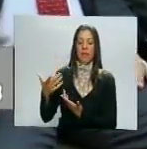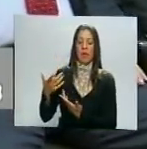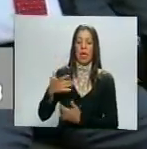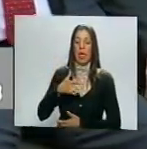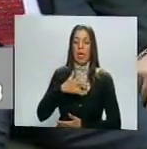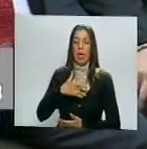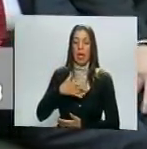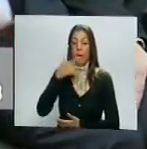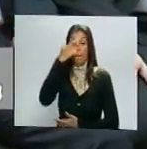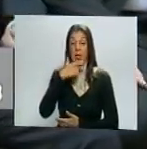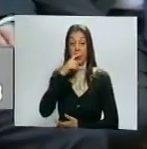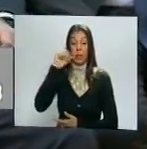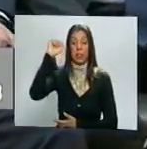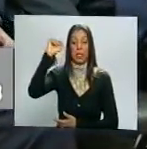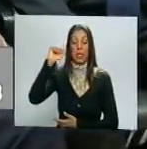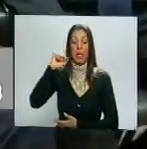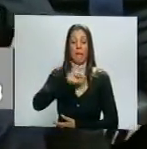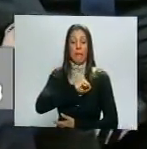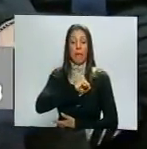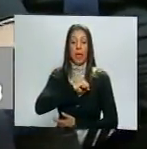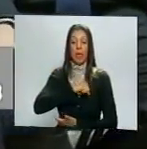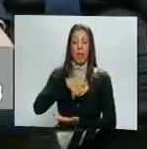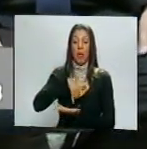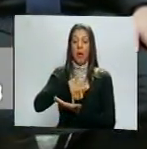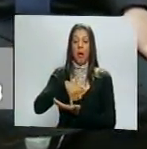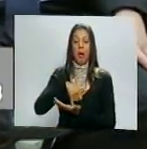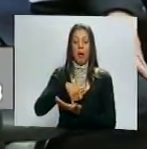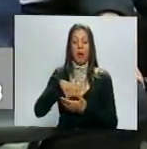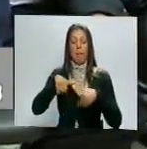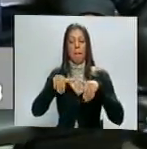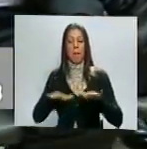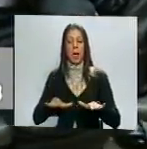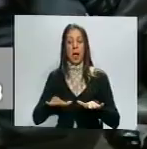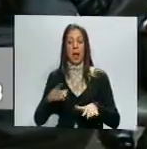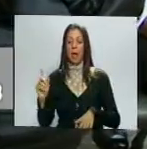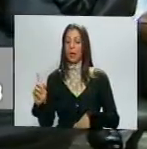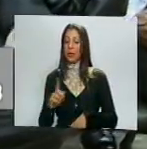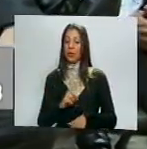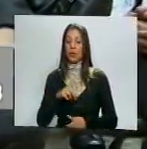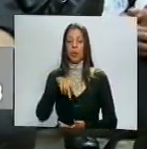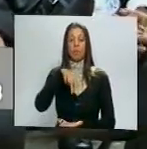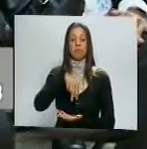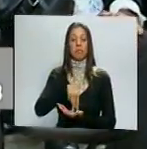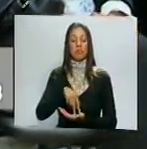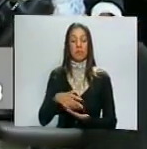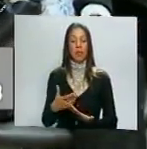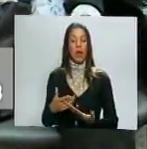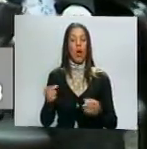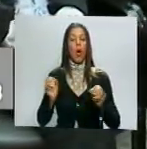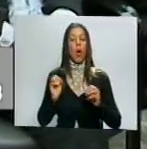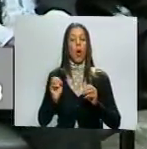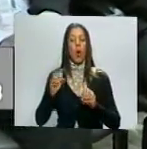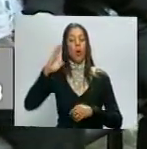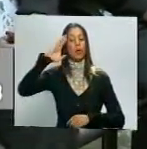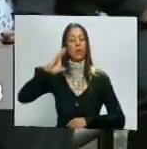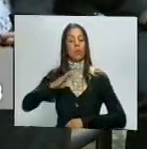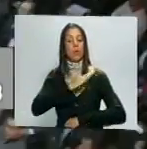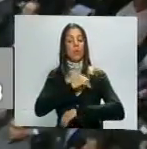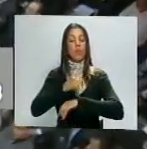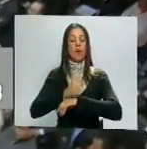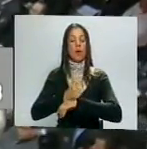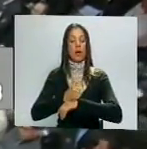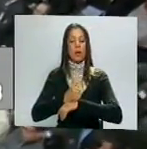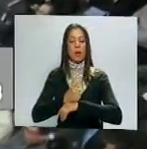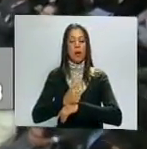que el presidente Nicolás Maduro se parara, nos paráramos todos los que estábamos allí, se parara el alto mando militar y hacer